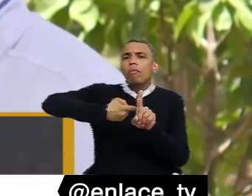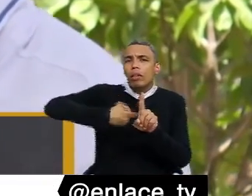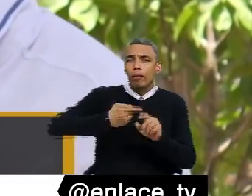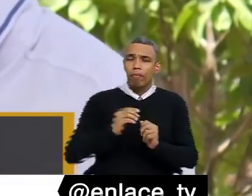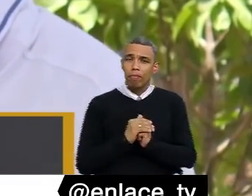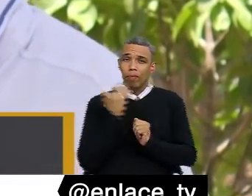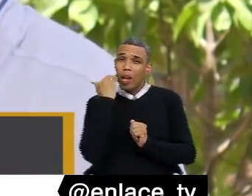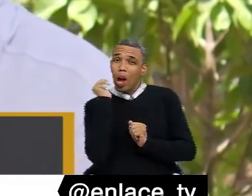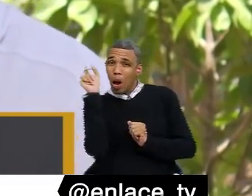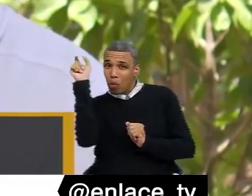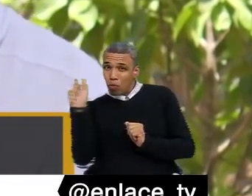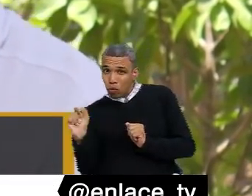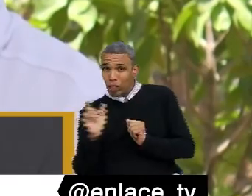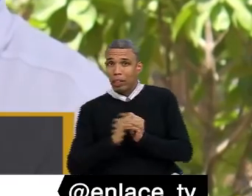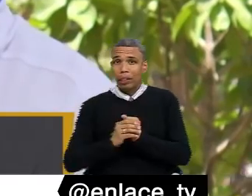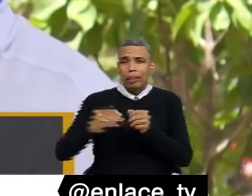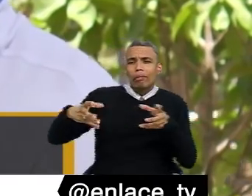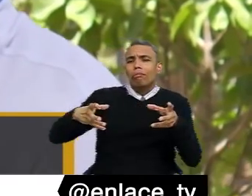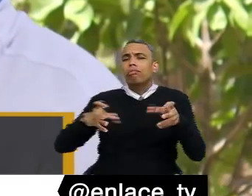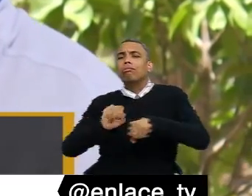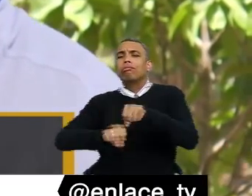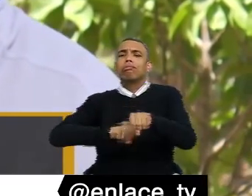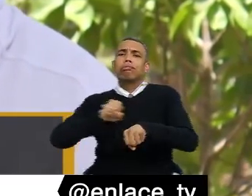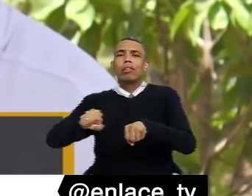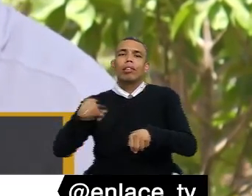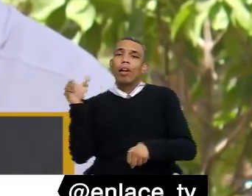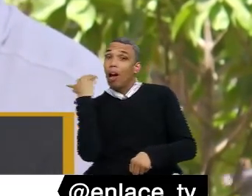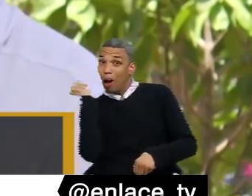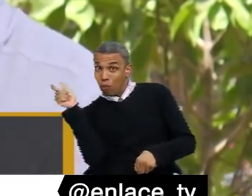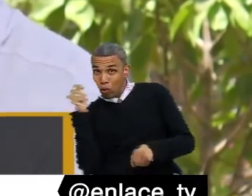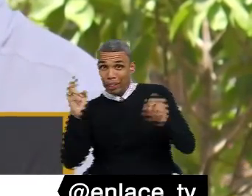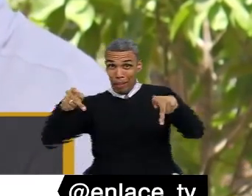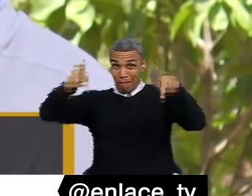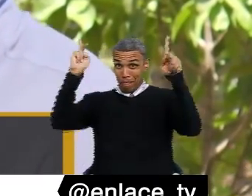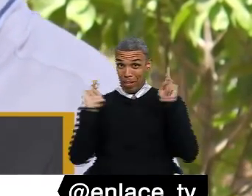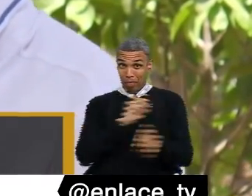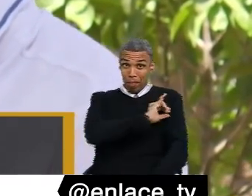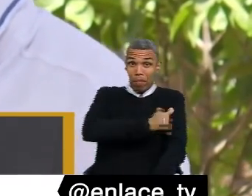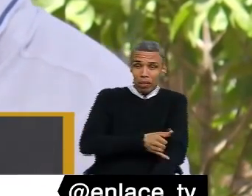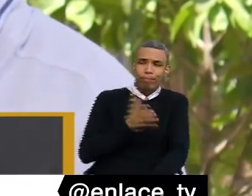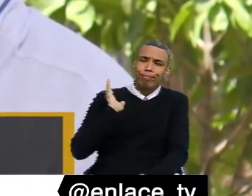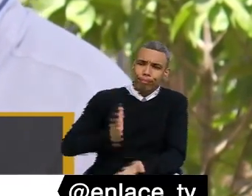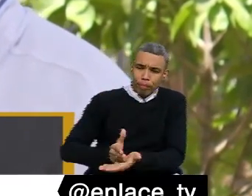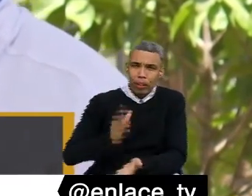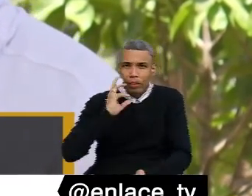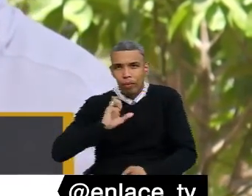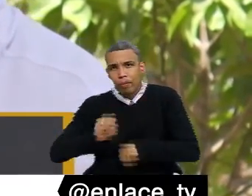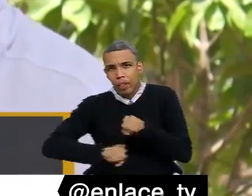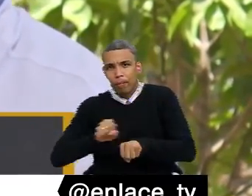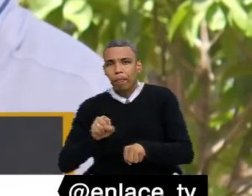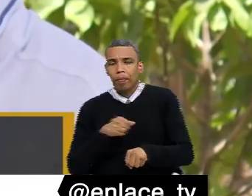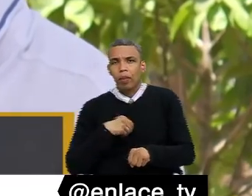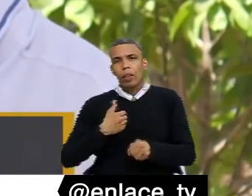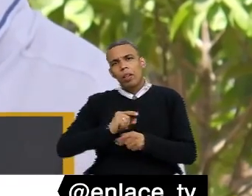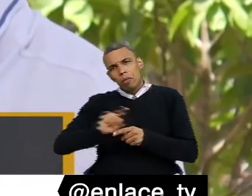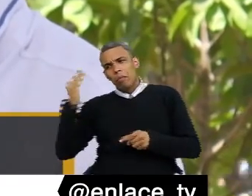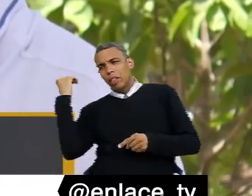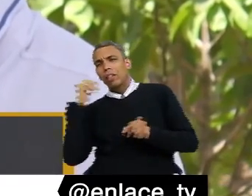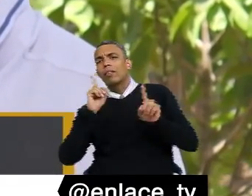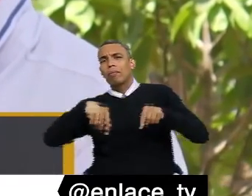Gaviria vía Yondó, y el miércoles de la semana pasada fueron víctimas cuatro compañeros cercanías al road